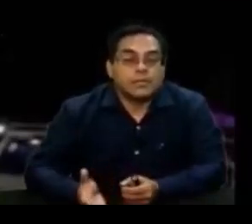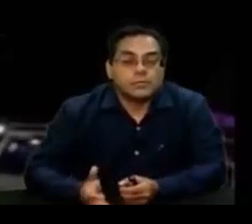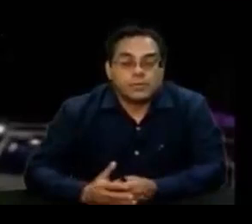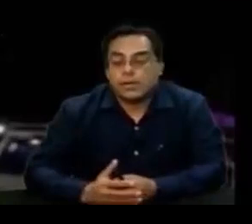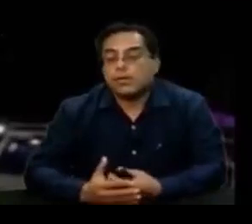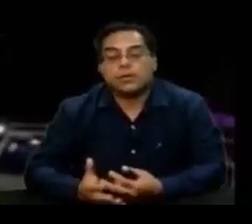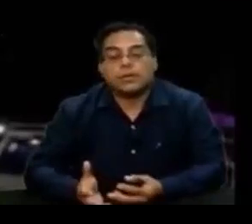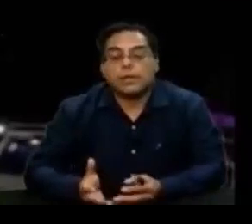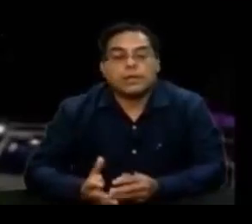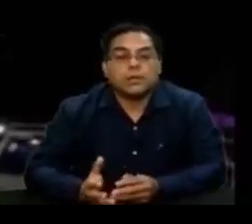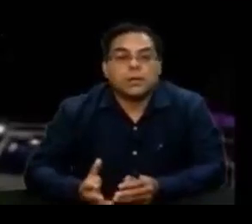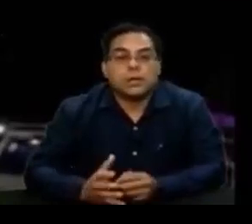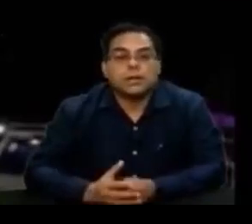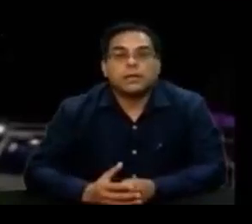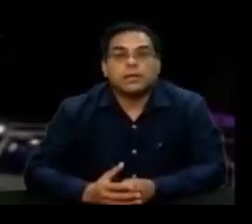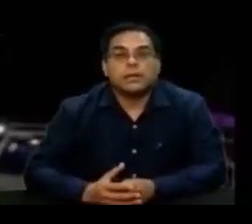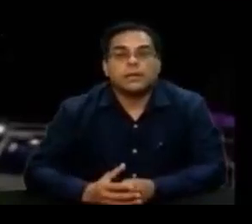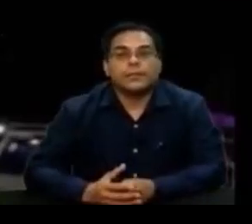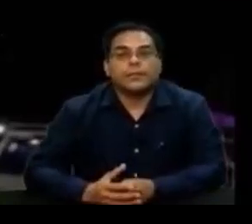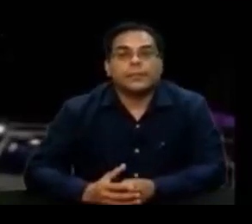ustedes observan, no tenía ninguna